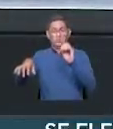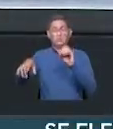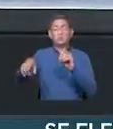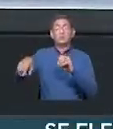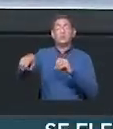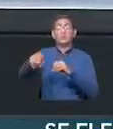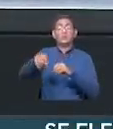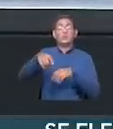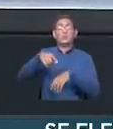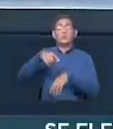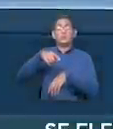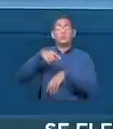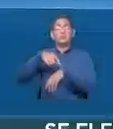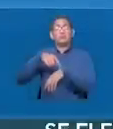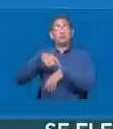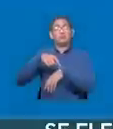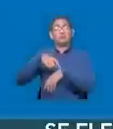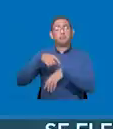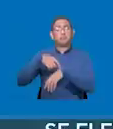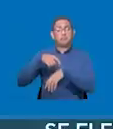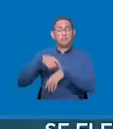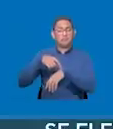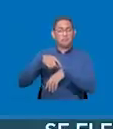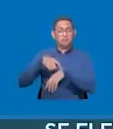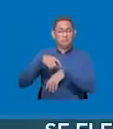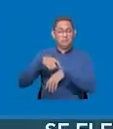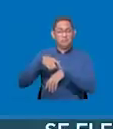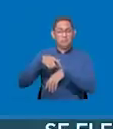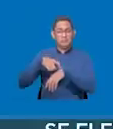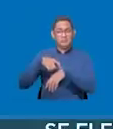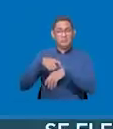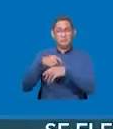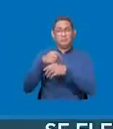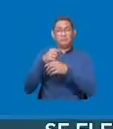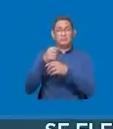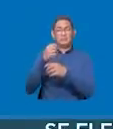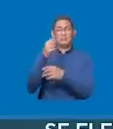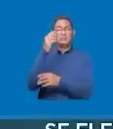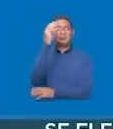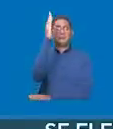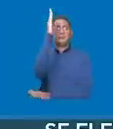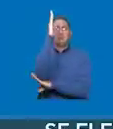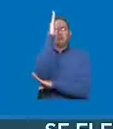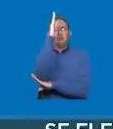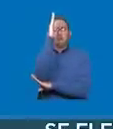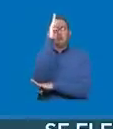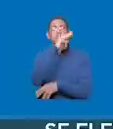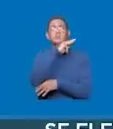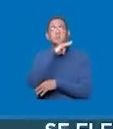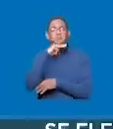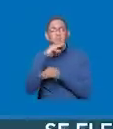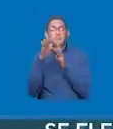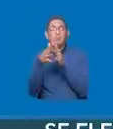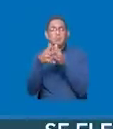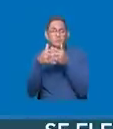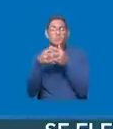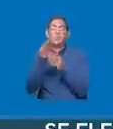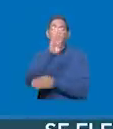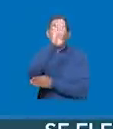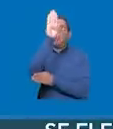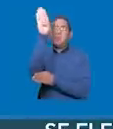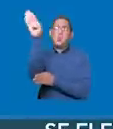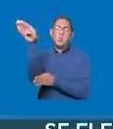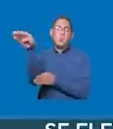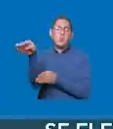pasa a regirse a partir de las 12 de la medianoche a 4 am de la mañana